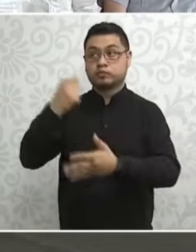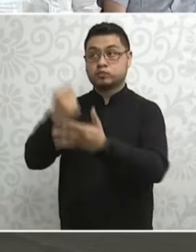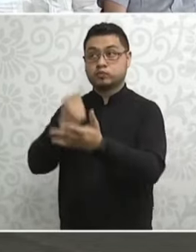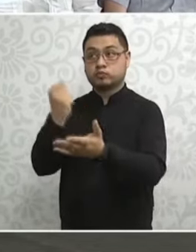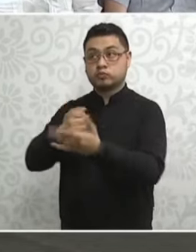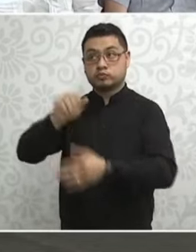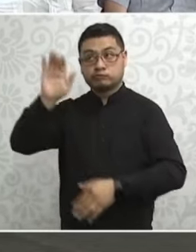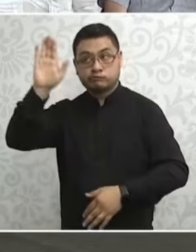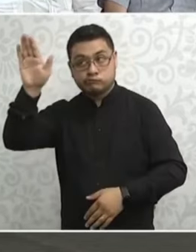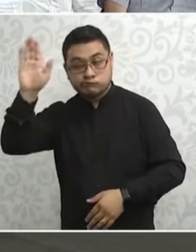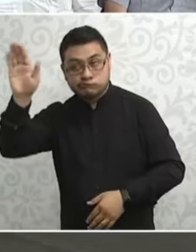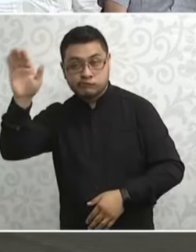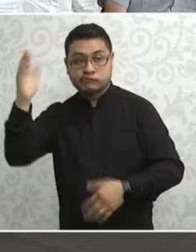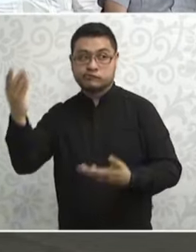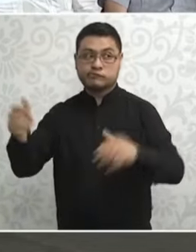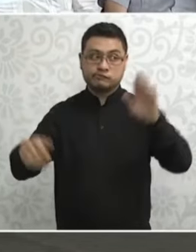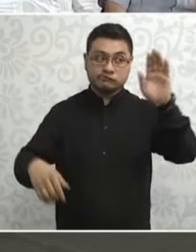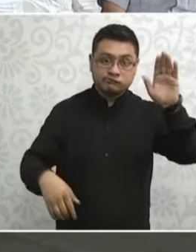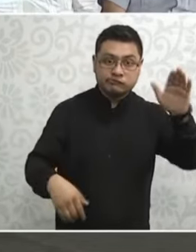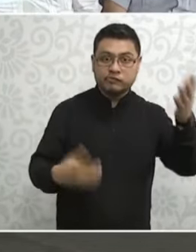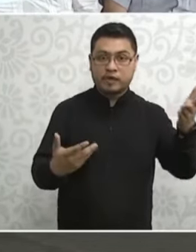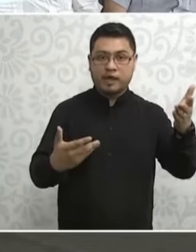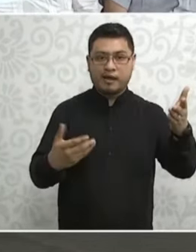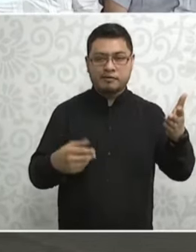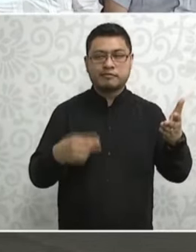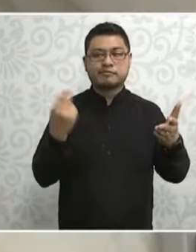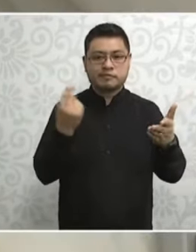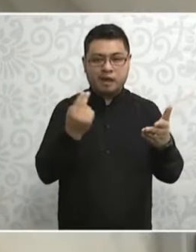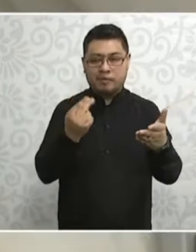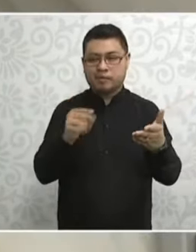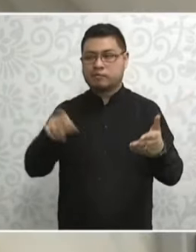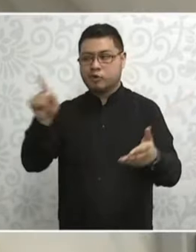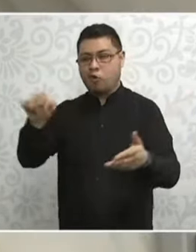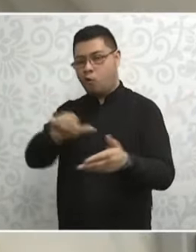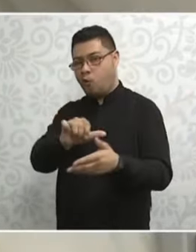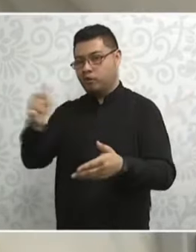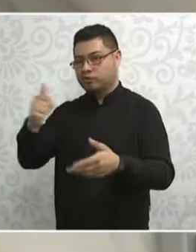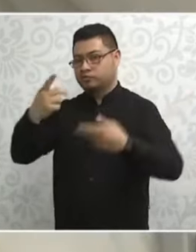que tienen otra visión que no es la nuestra, la de la transformación social.